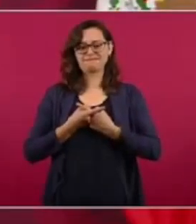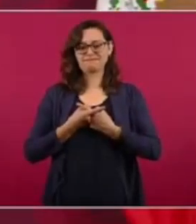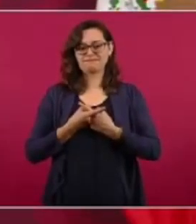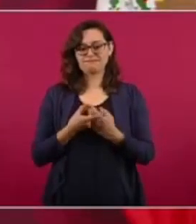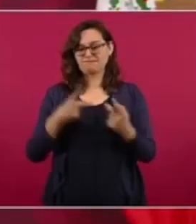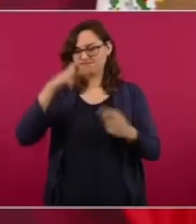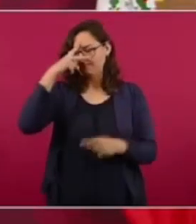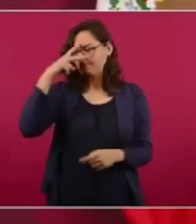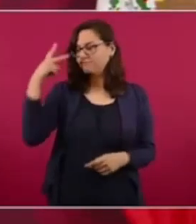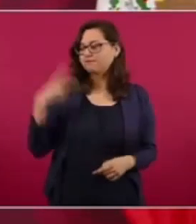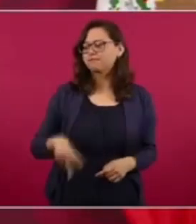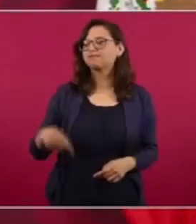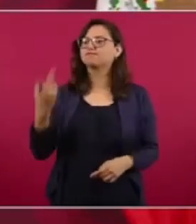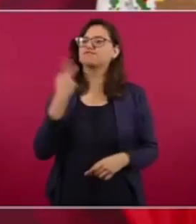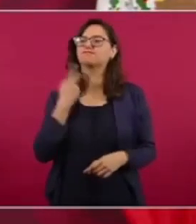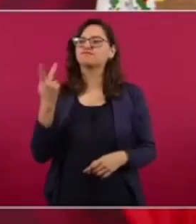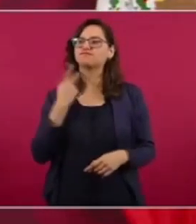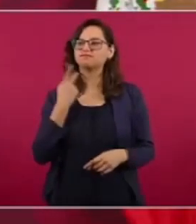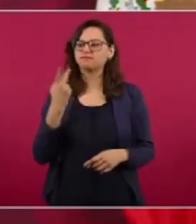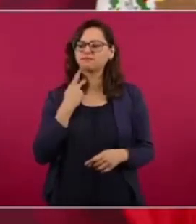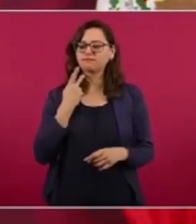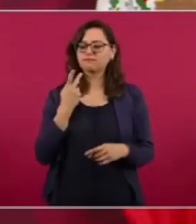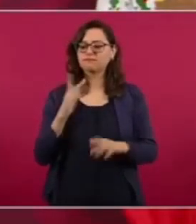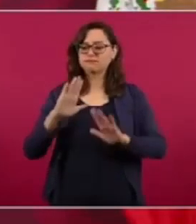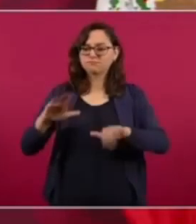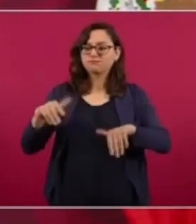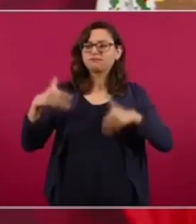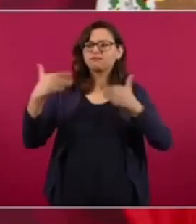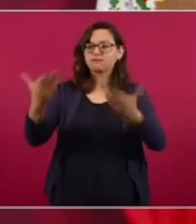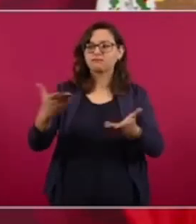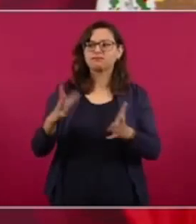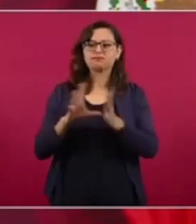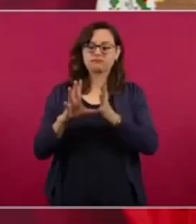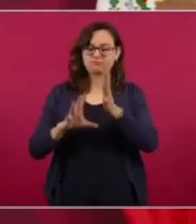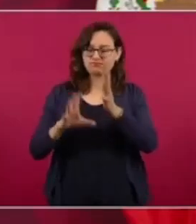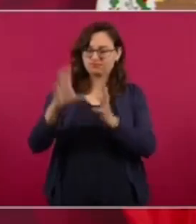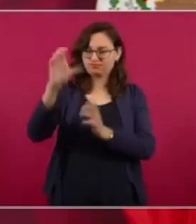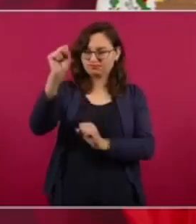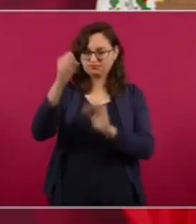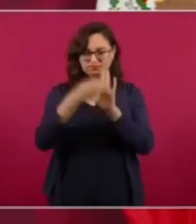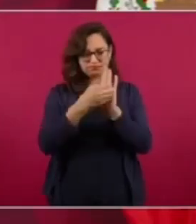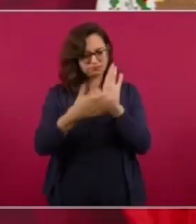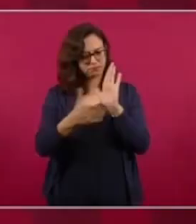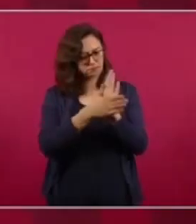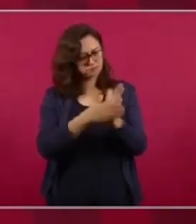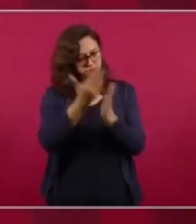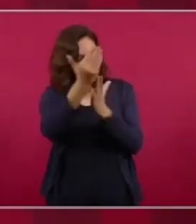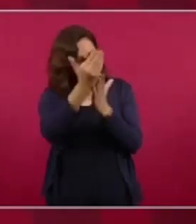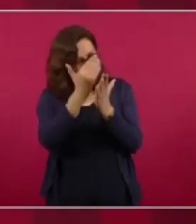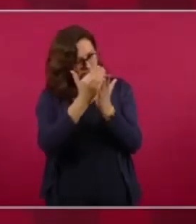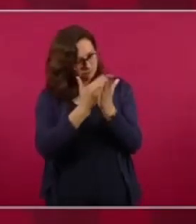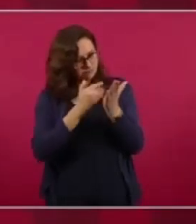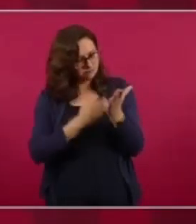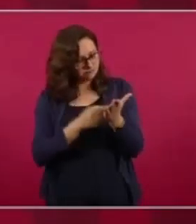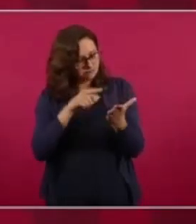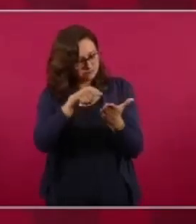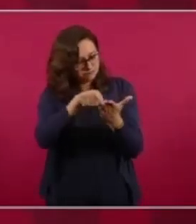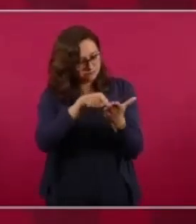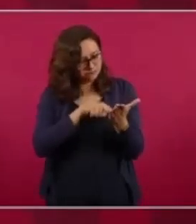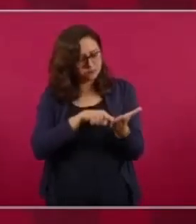de México, a lo que establece nuestra Constitución, a la no intervención, a la autodeterminación de los